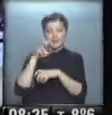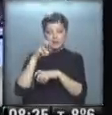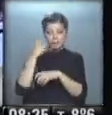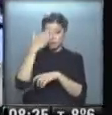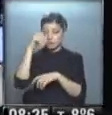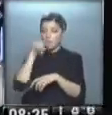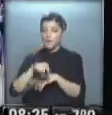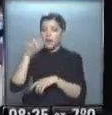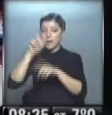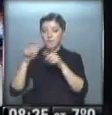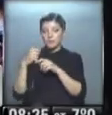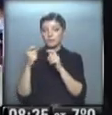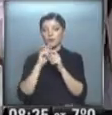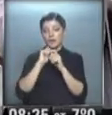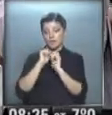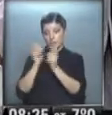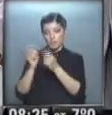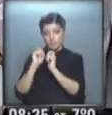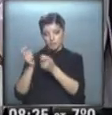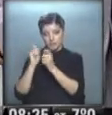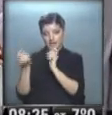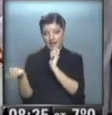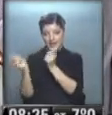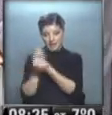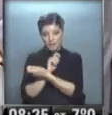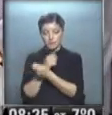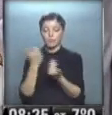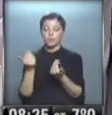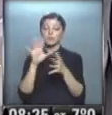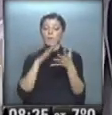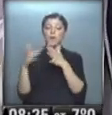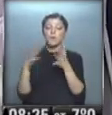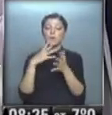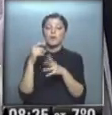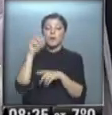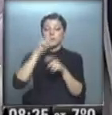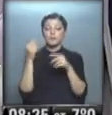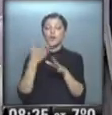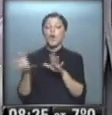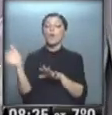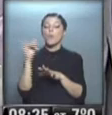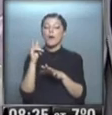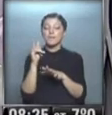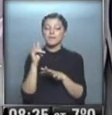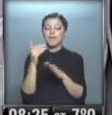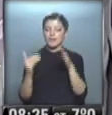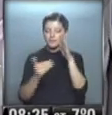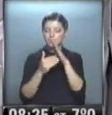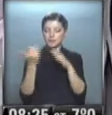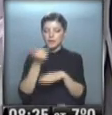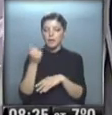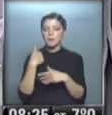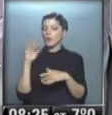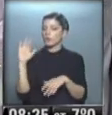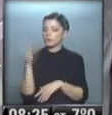clientes de uno a otro. Así que prácticamente la capacidad de ARSAT 1, hay un remanente, pero prácticamente está todo